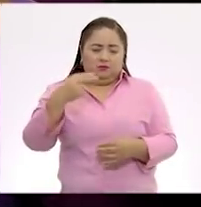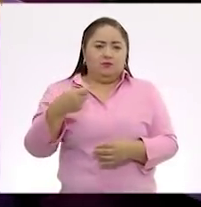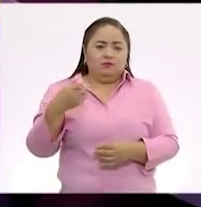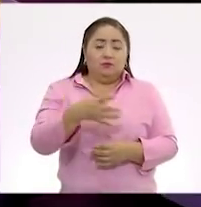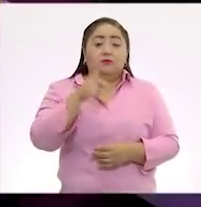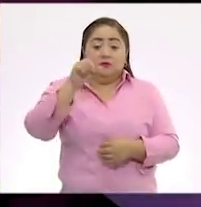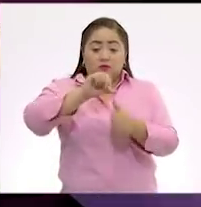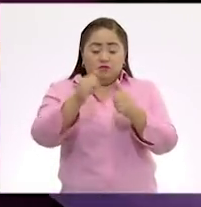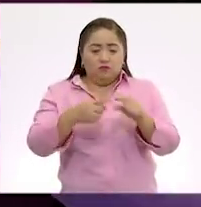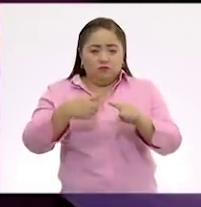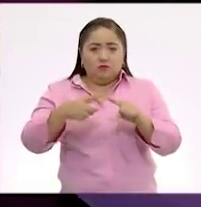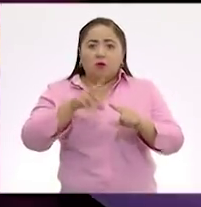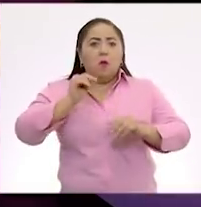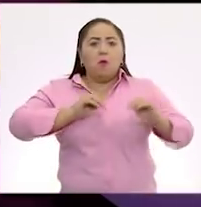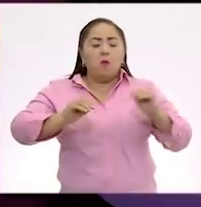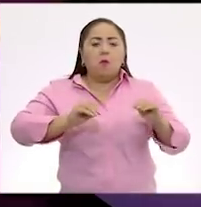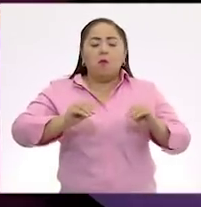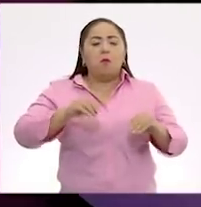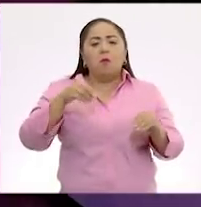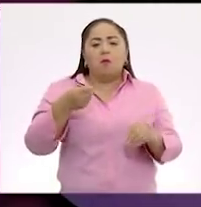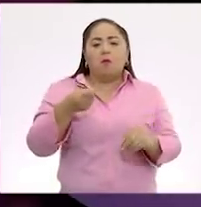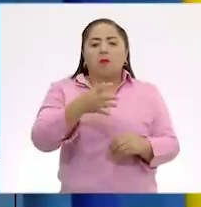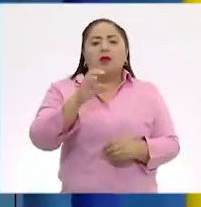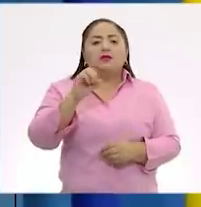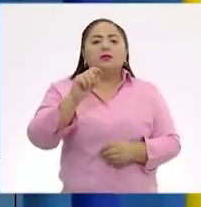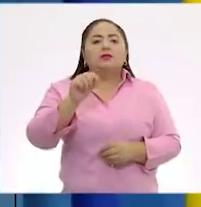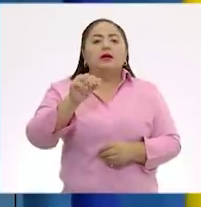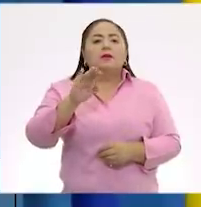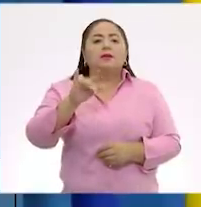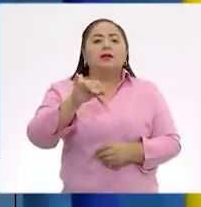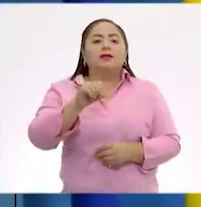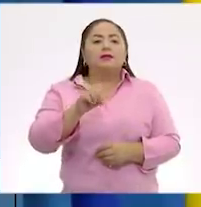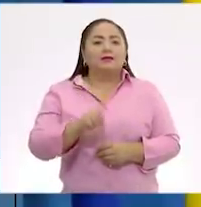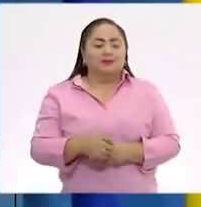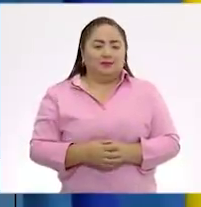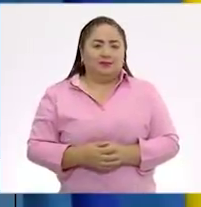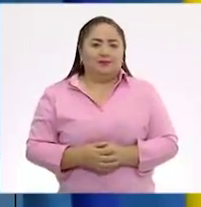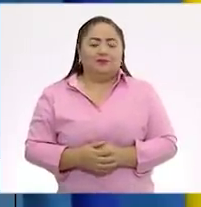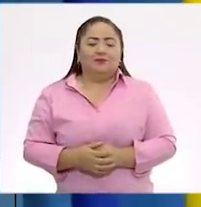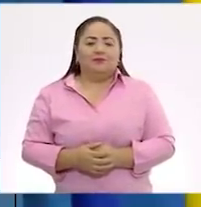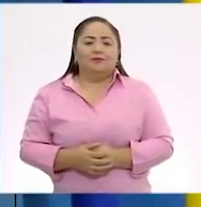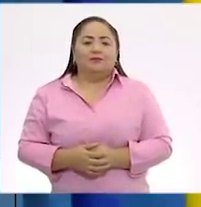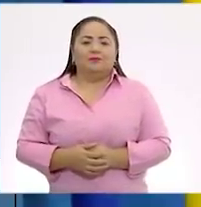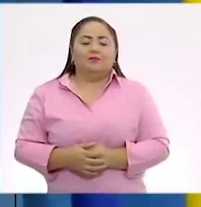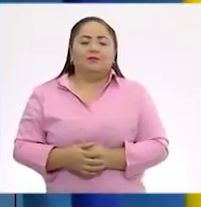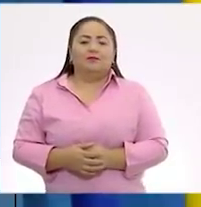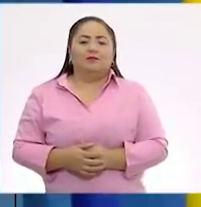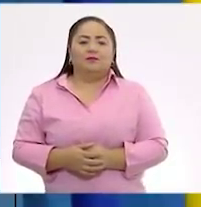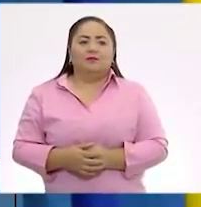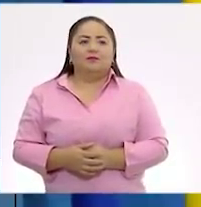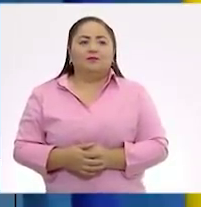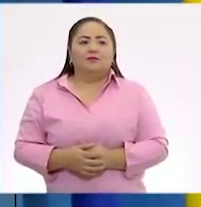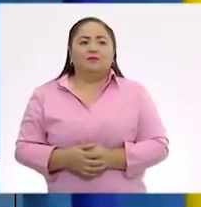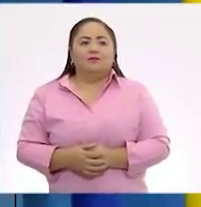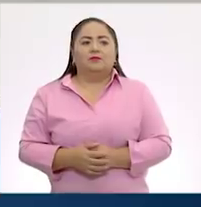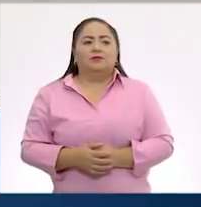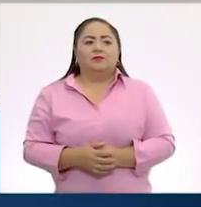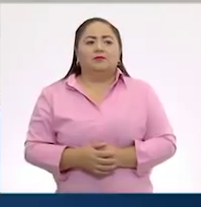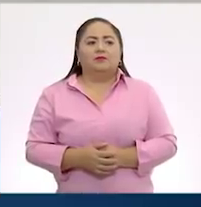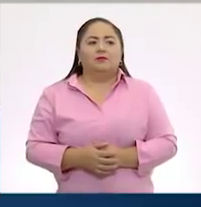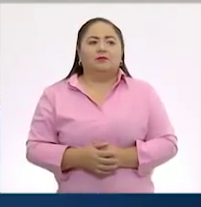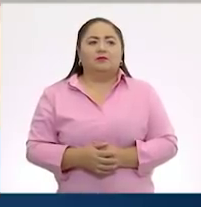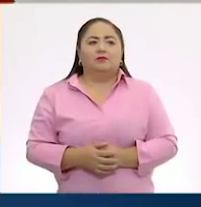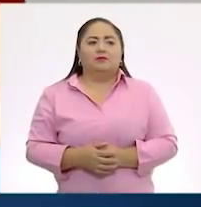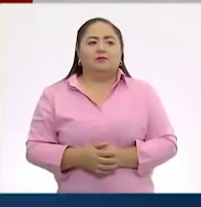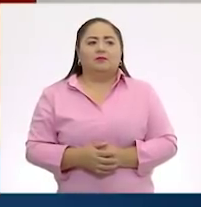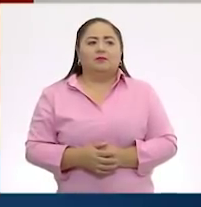que sus esculturas que no se movían se llamaban estábiles. Estábiles móviles. Estábiles móviles. Estábiles